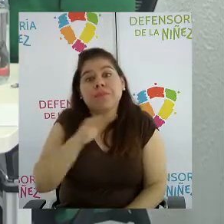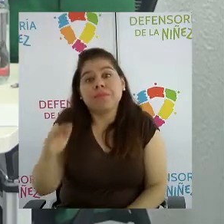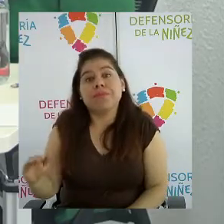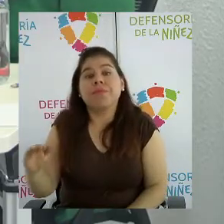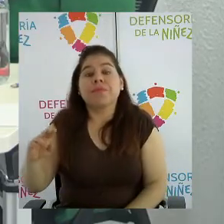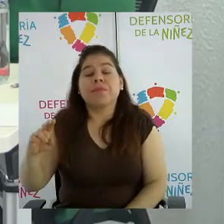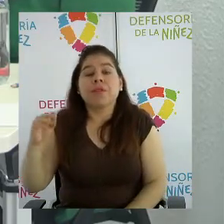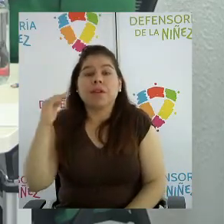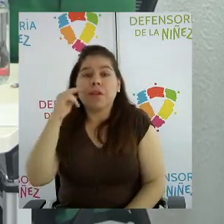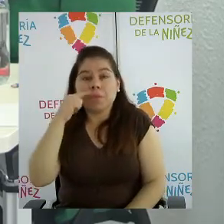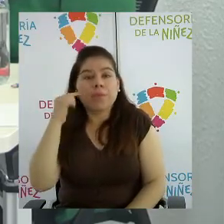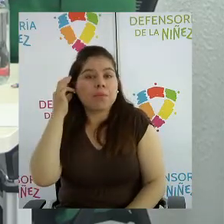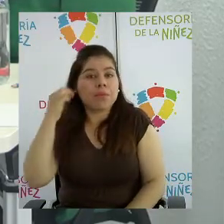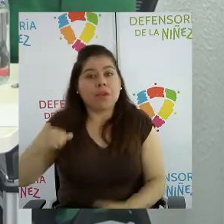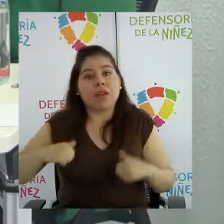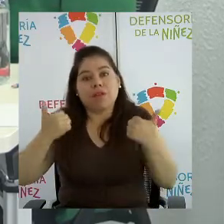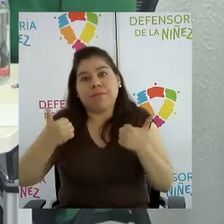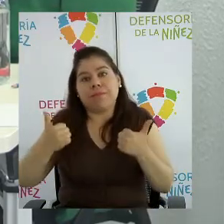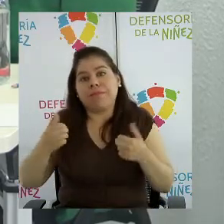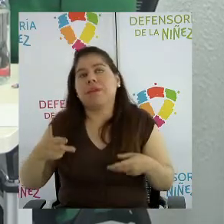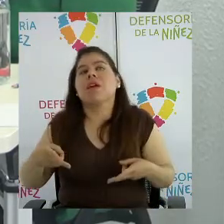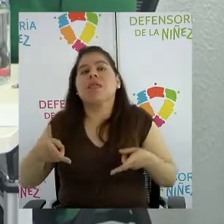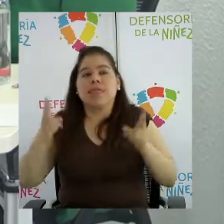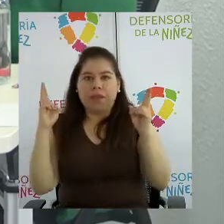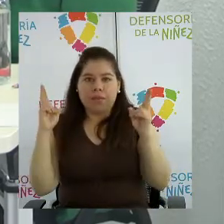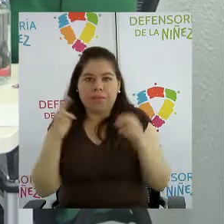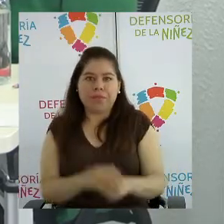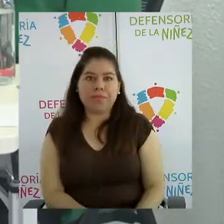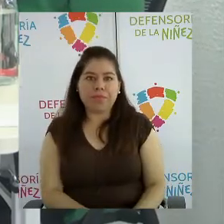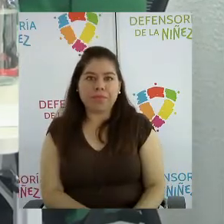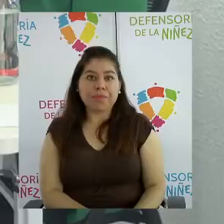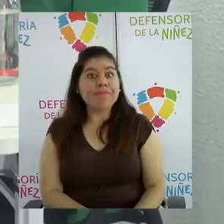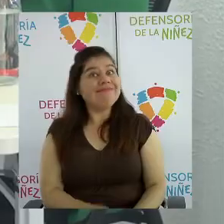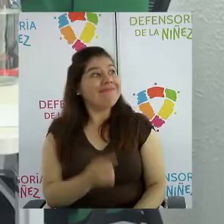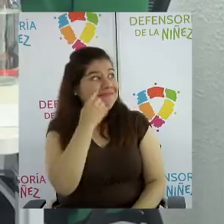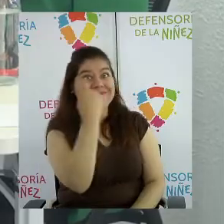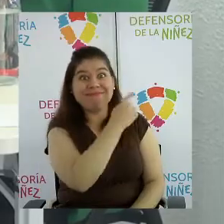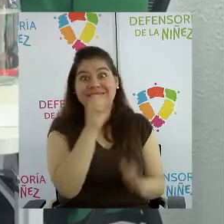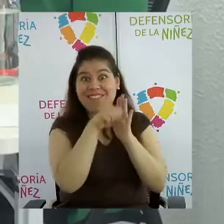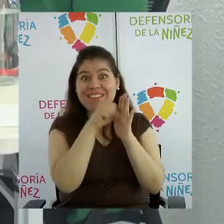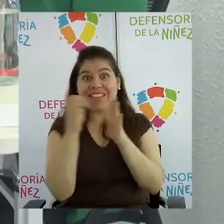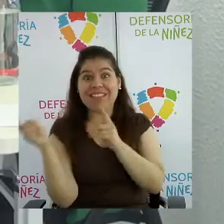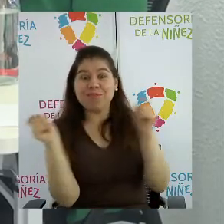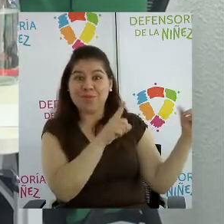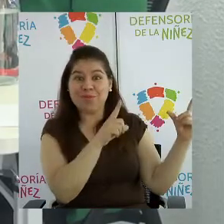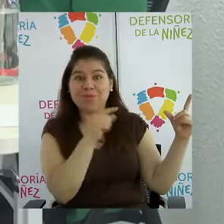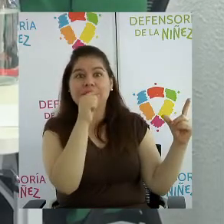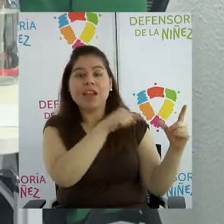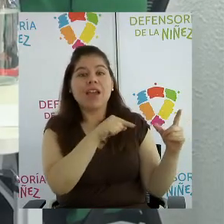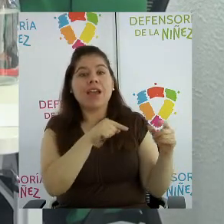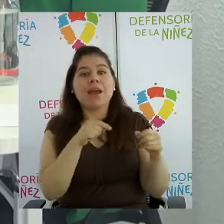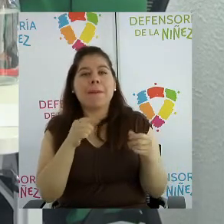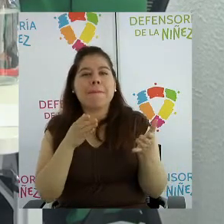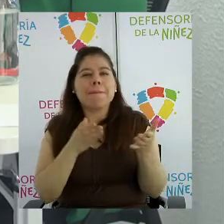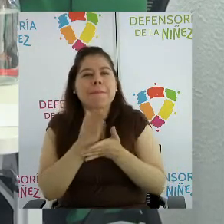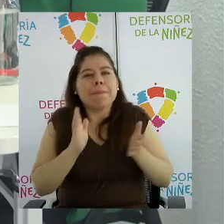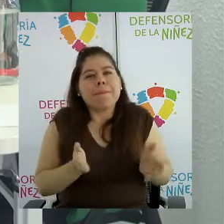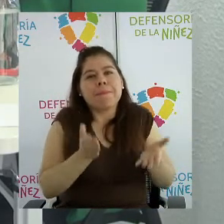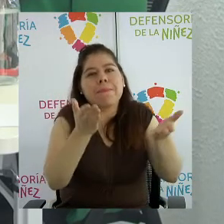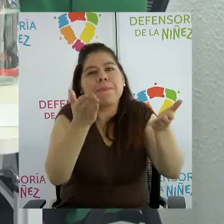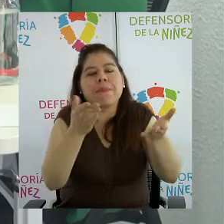adolescentes. Ustedes veían el primer video, que es el lanzamiento el día de hoy de nuestra campaña comunicacional y que tiene que ver con que niños,